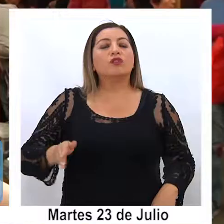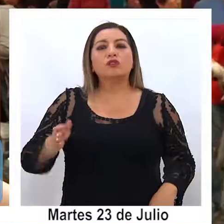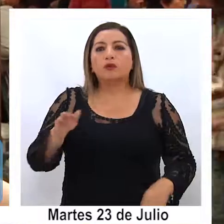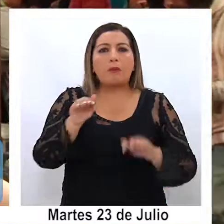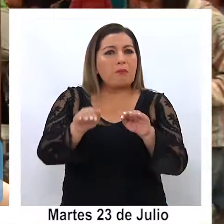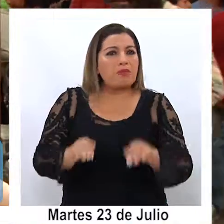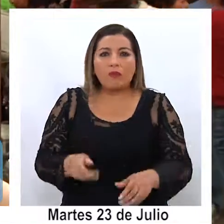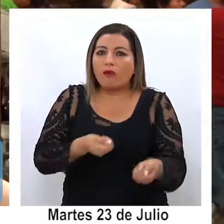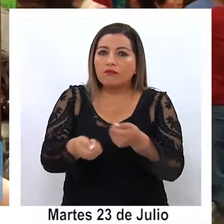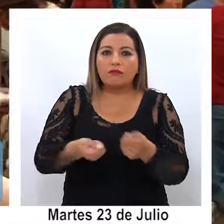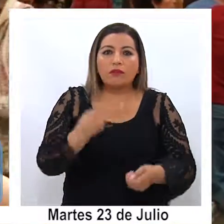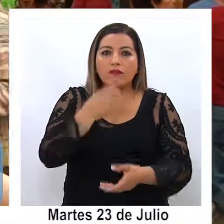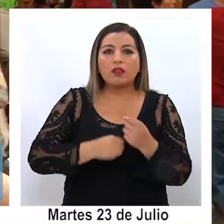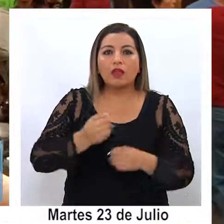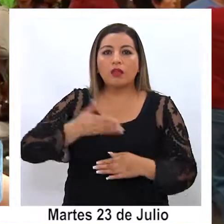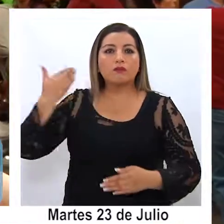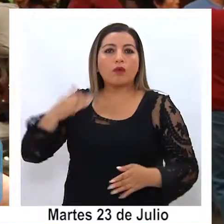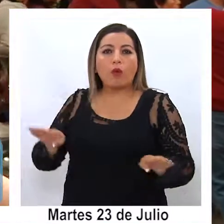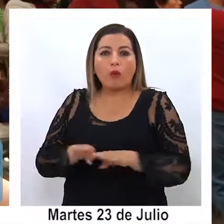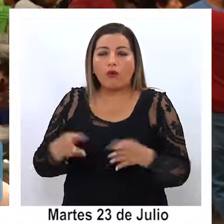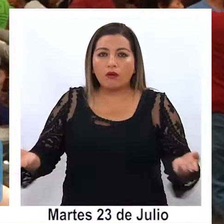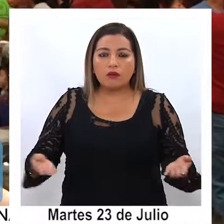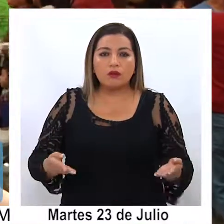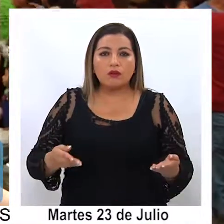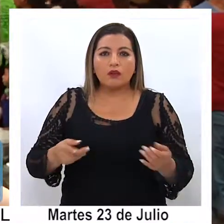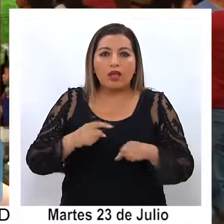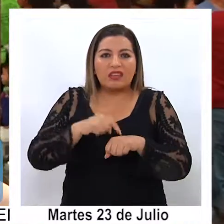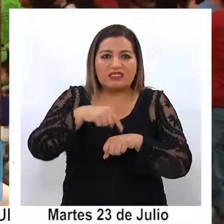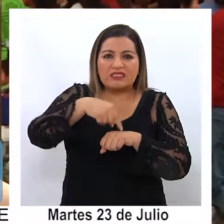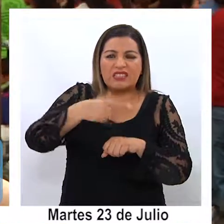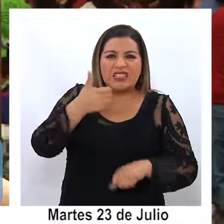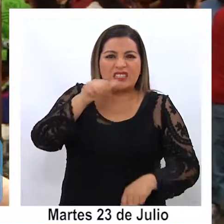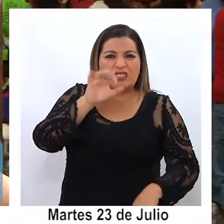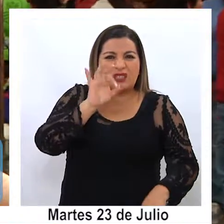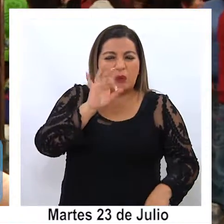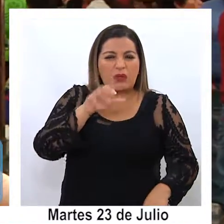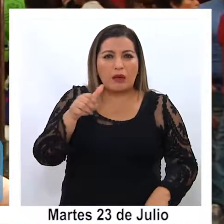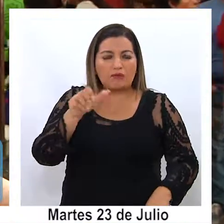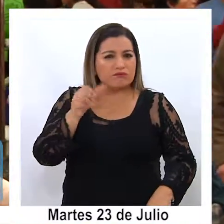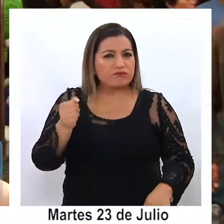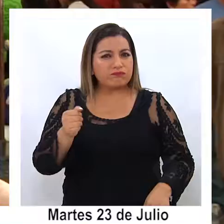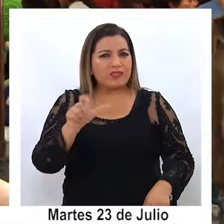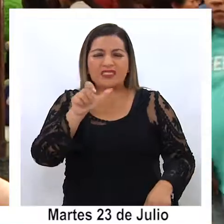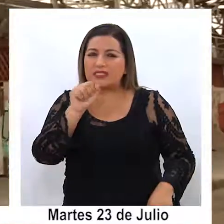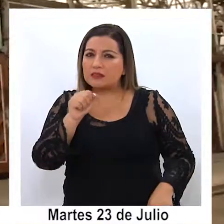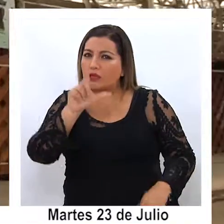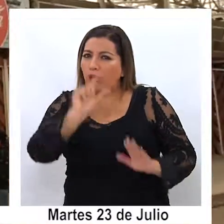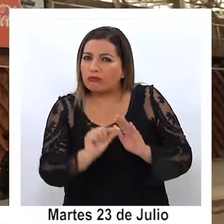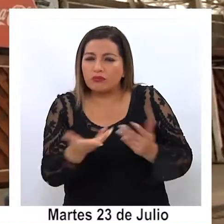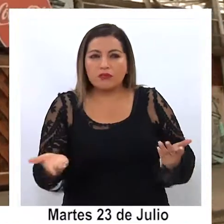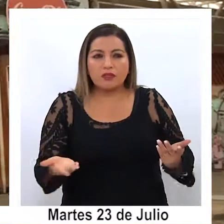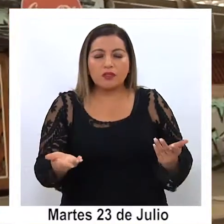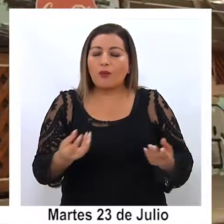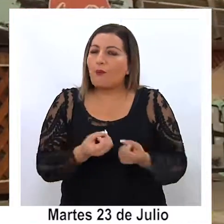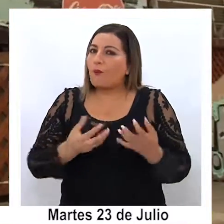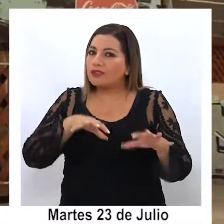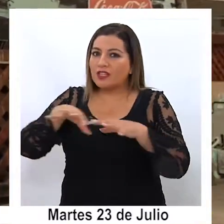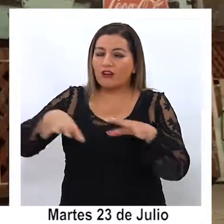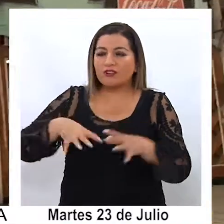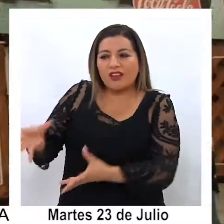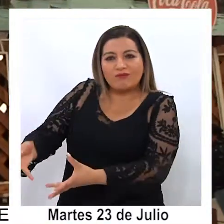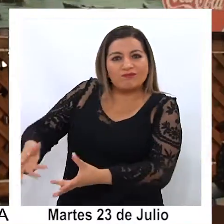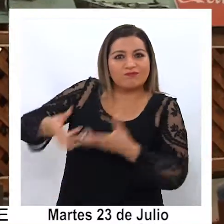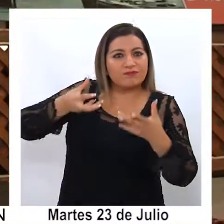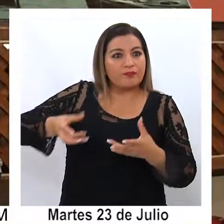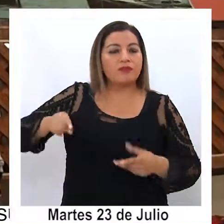siguen vendiendo de la misma forma que hace 20 años atrás, que el erizo lo venden en 50 pesos, 60 pesos, cuando tienen un potencial increíble de recursos.